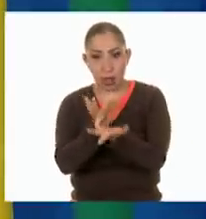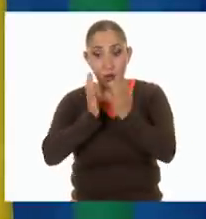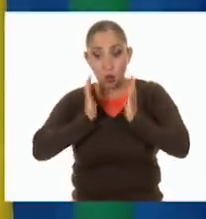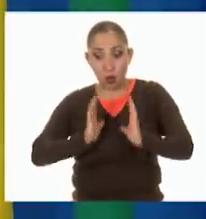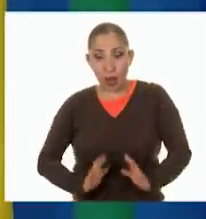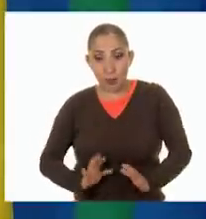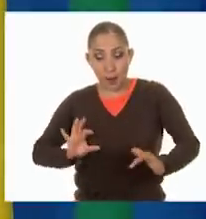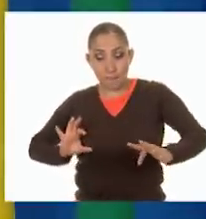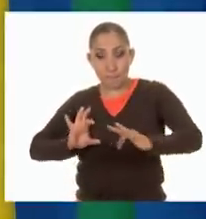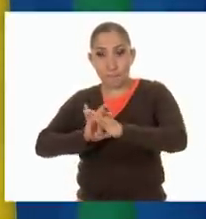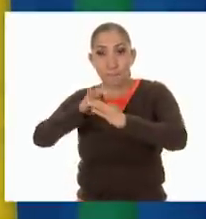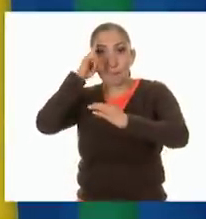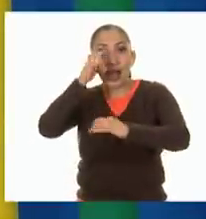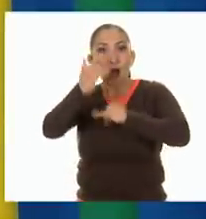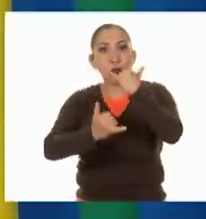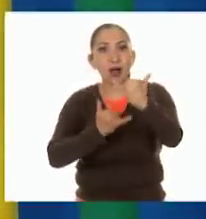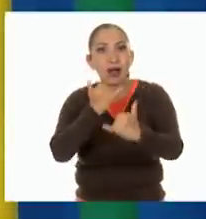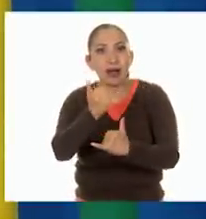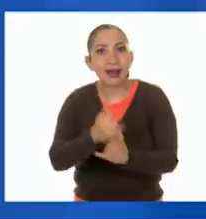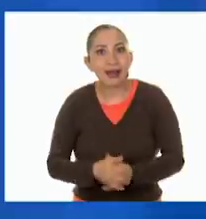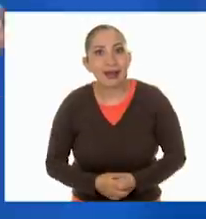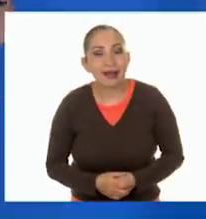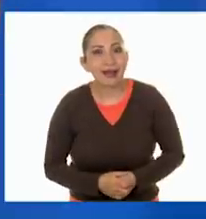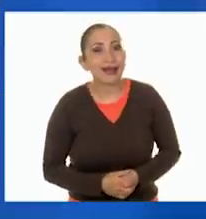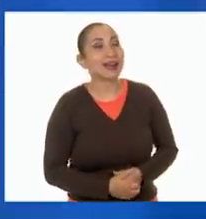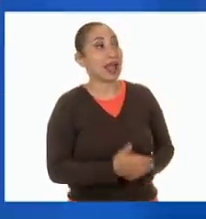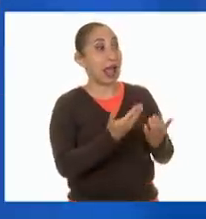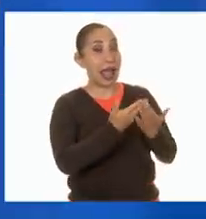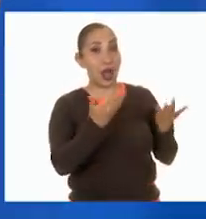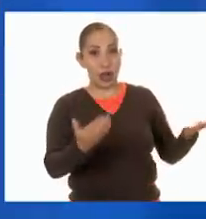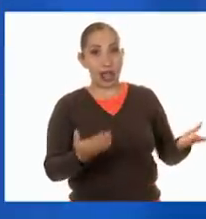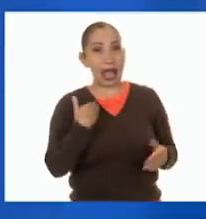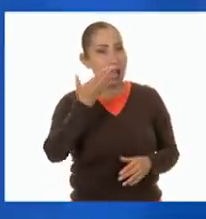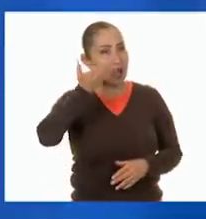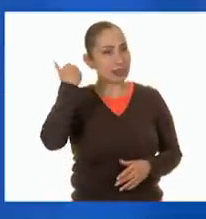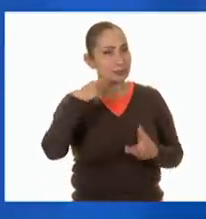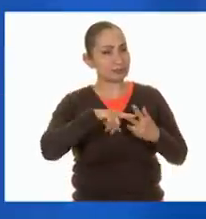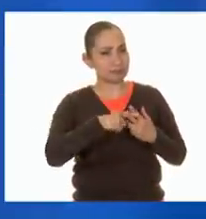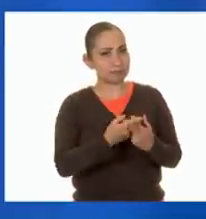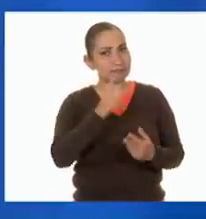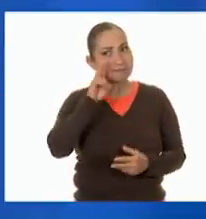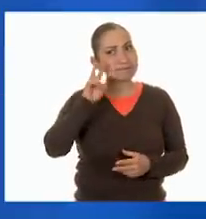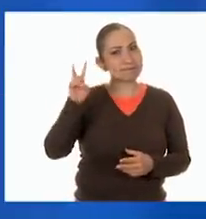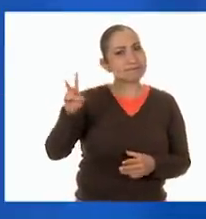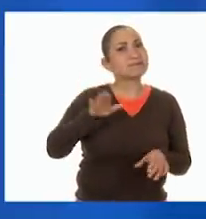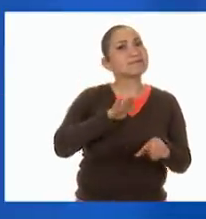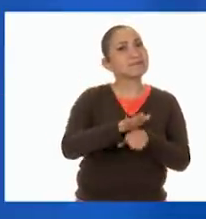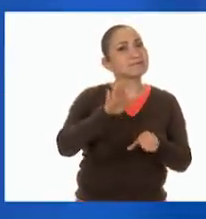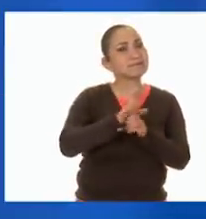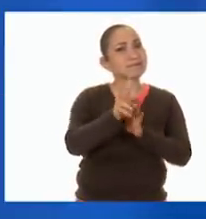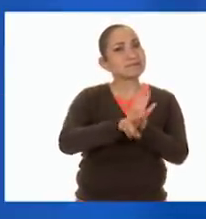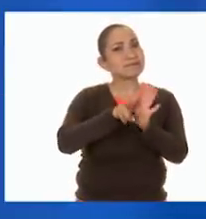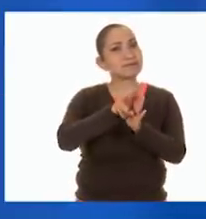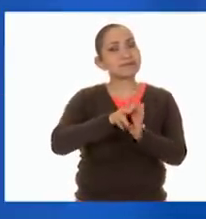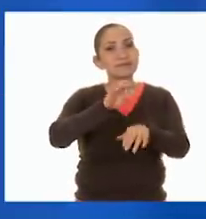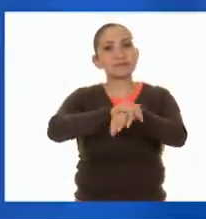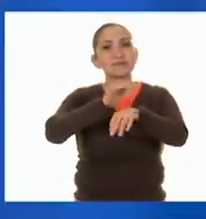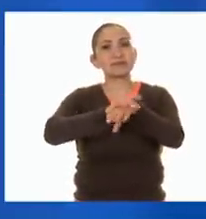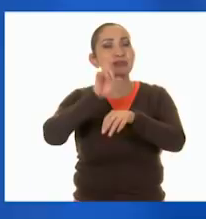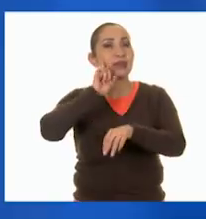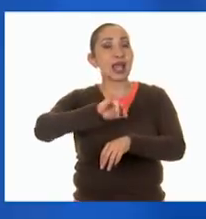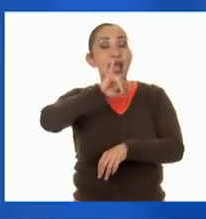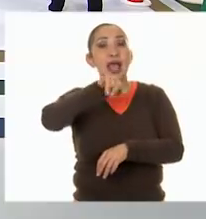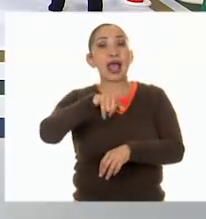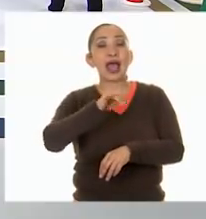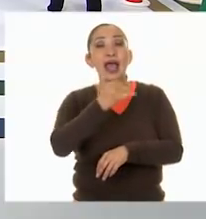motrices en situaciones de juego. Muy bien. ¿Qué te parece si antes de iniciar vamos a ver el video de nuestra amiga Llama